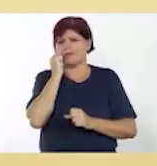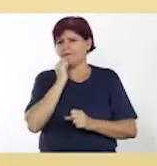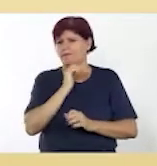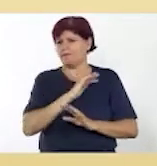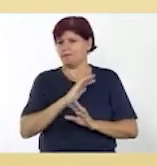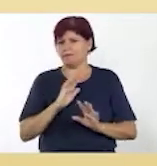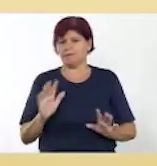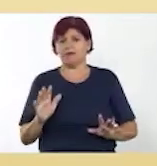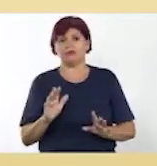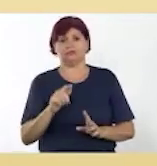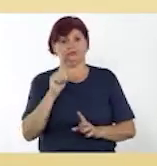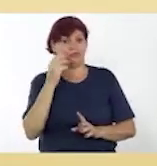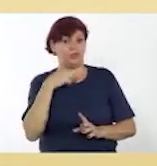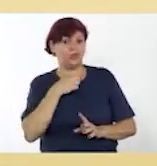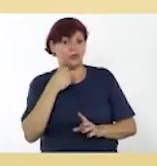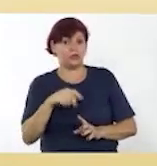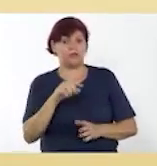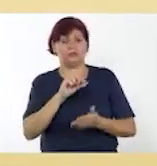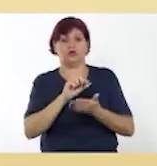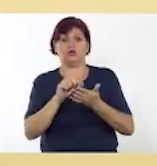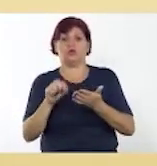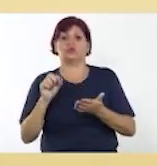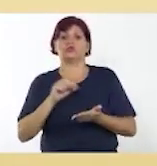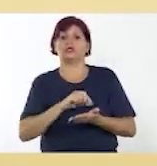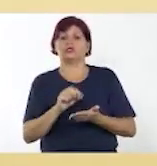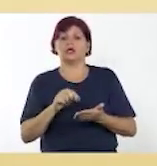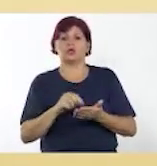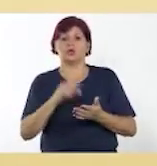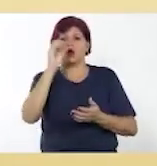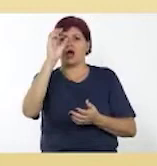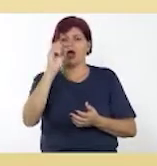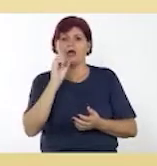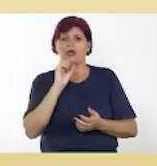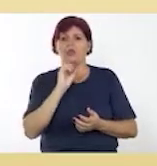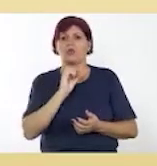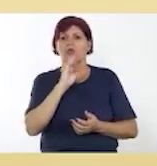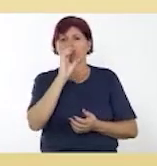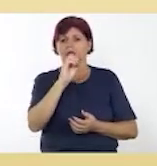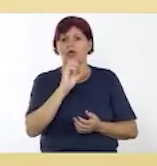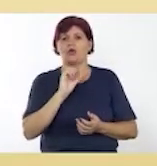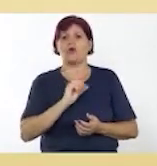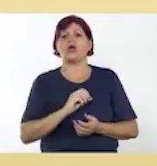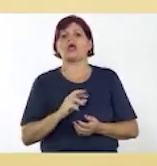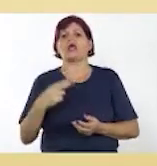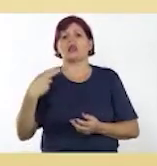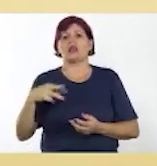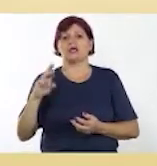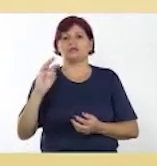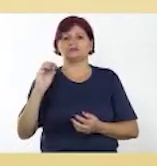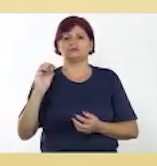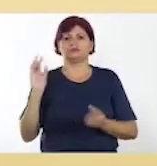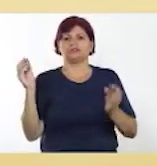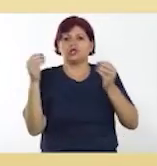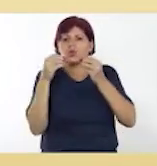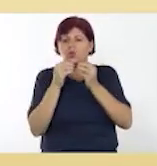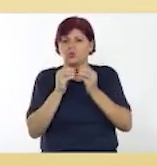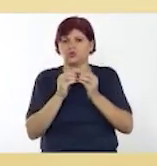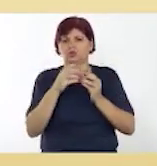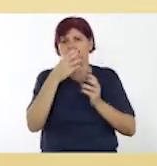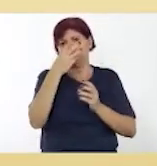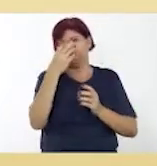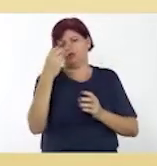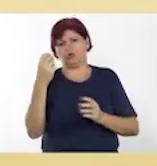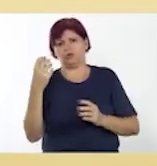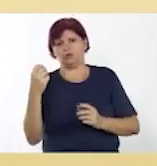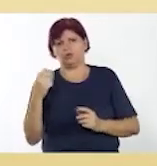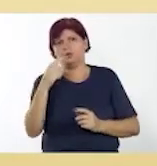Por ejemplo, cuando ustedes calculan el promedio de sus notas en un semestre determinado, ustedes suman todas las